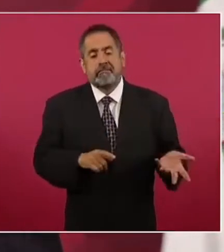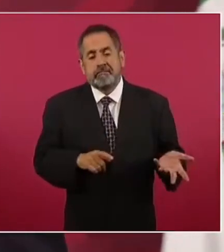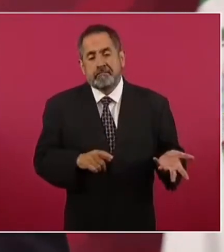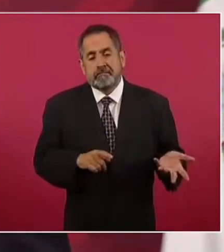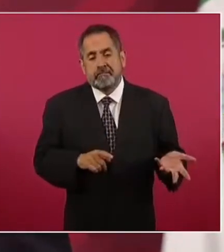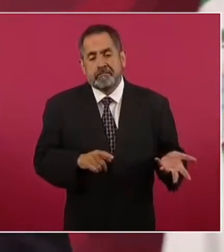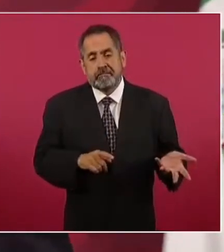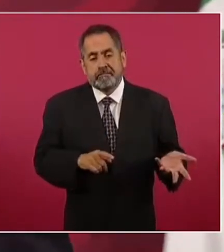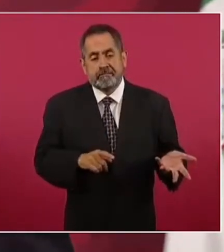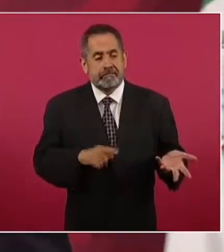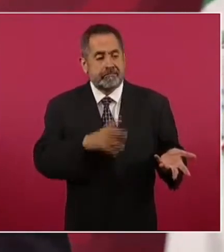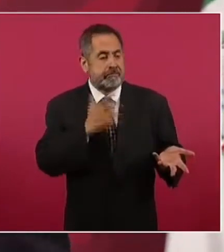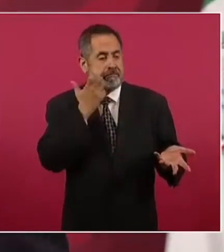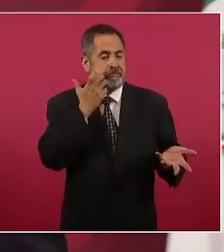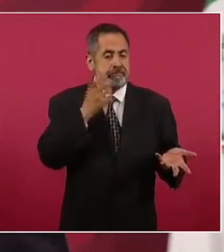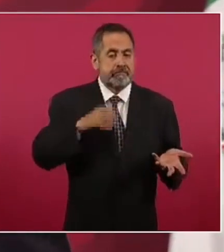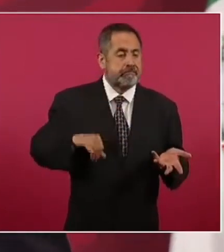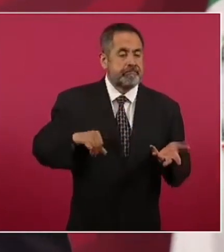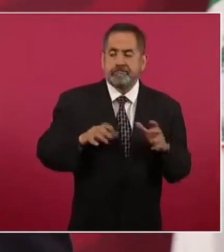intereses